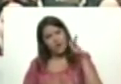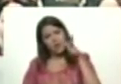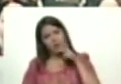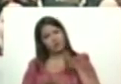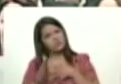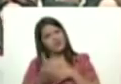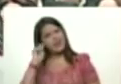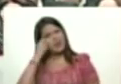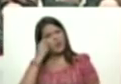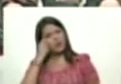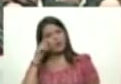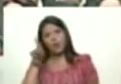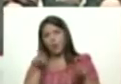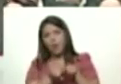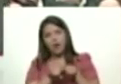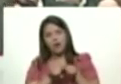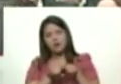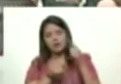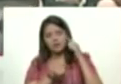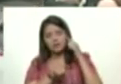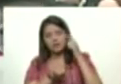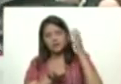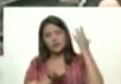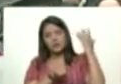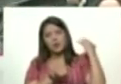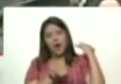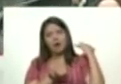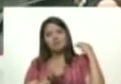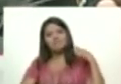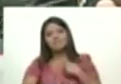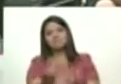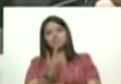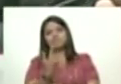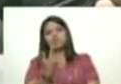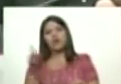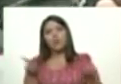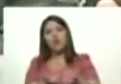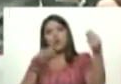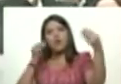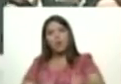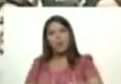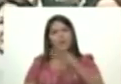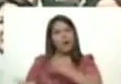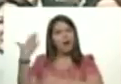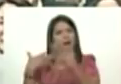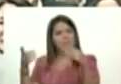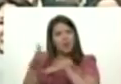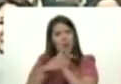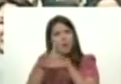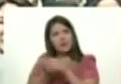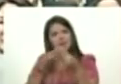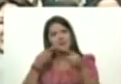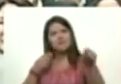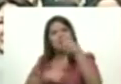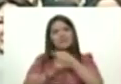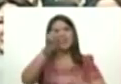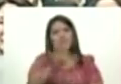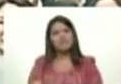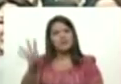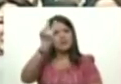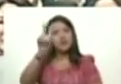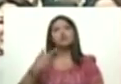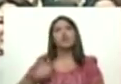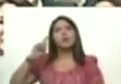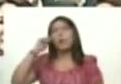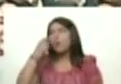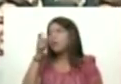es el engaño y la traición. La traición que hicieron con el pacto de Punto Fijo. Recuerdo los